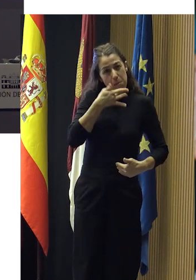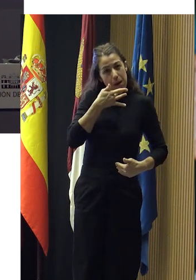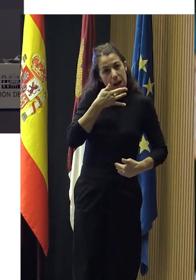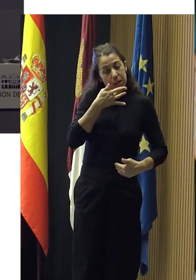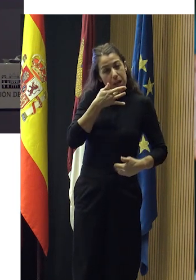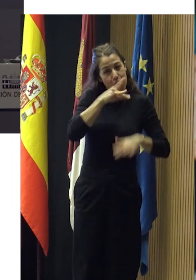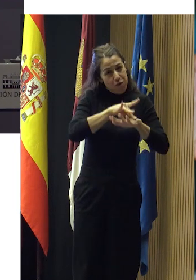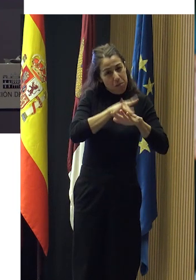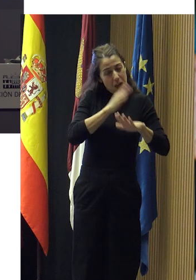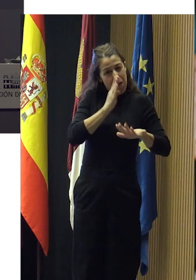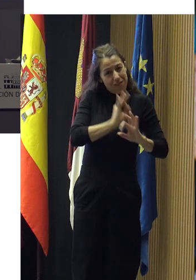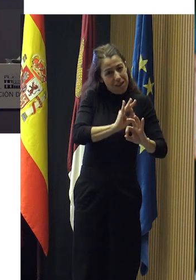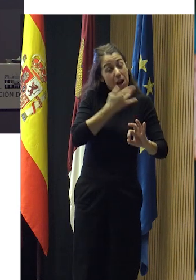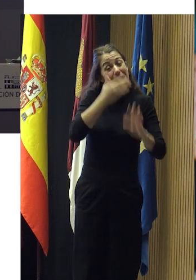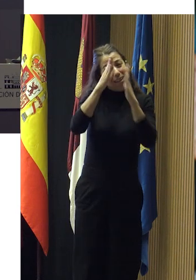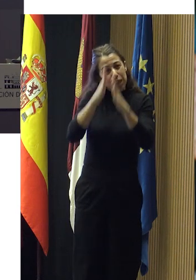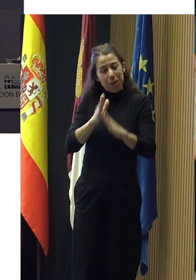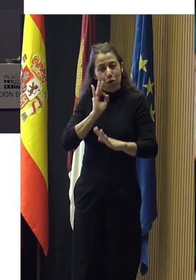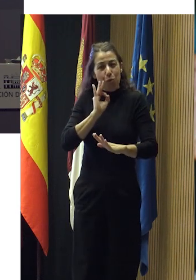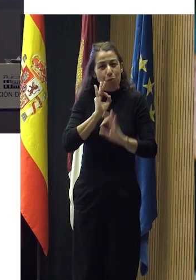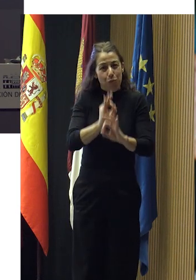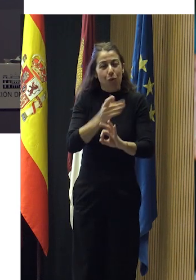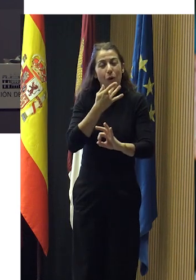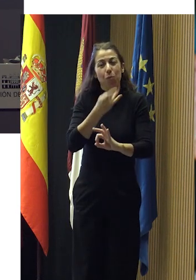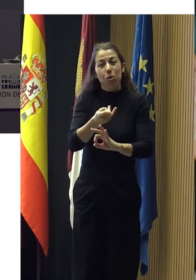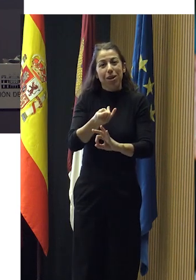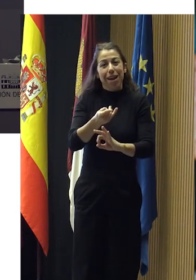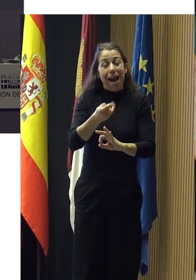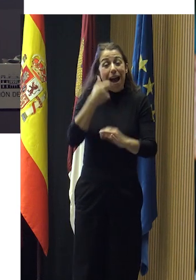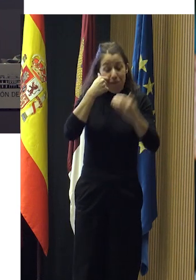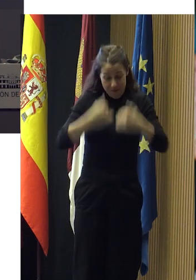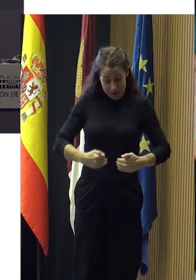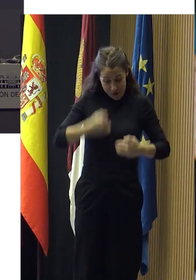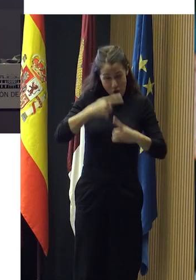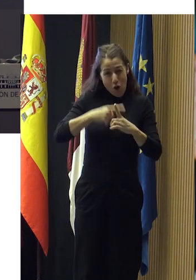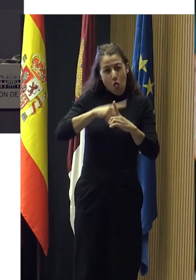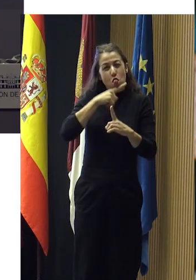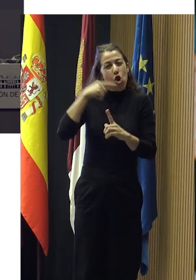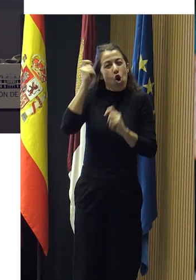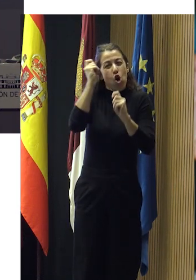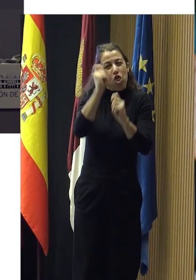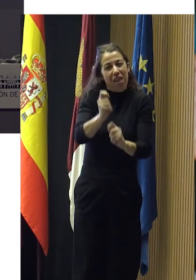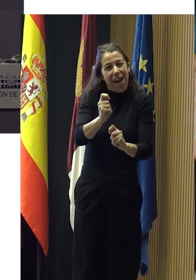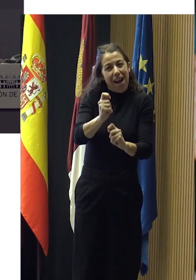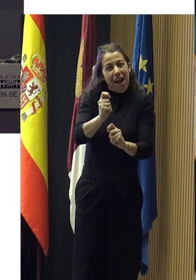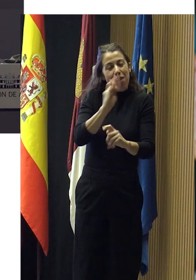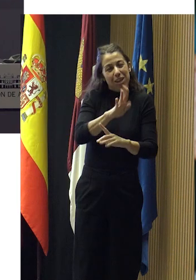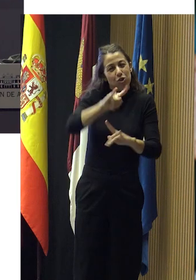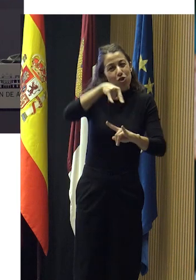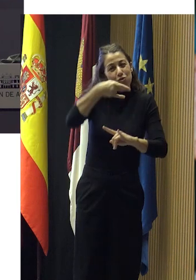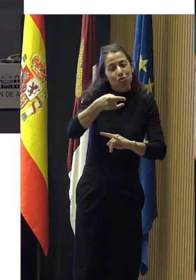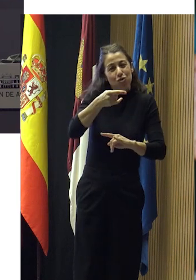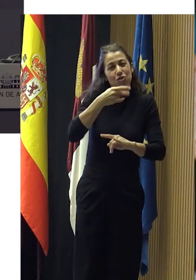la enfermedad en sí misma como los tratamientos pueden provocar a nivel físico pues, dolor, numerosos efectos secundarios, como hemos